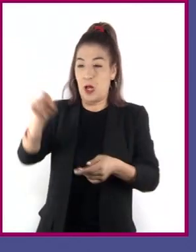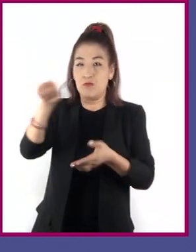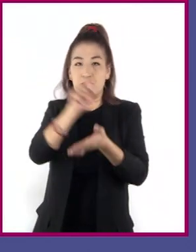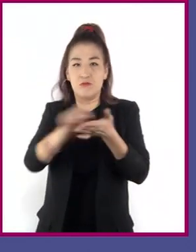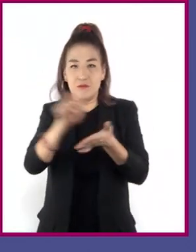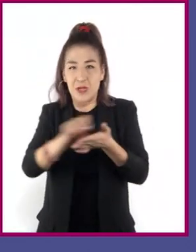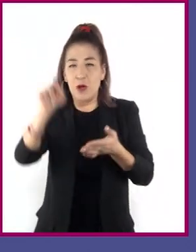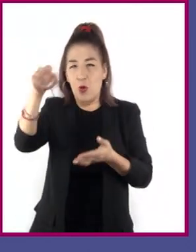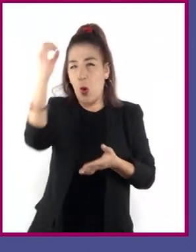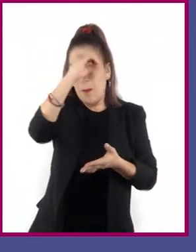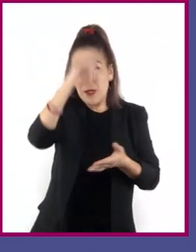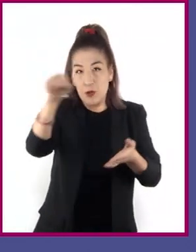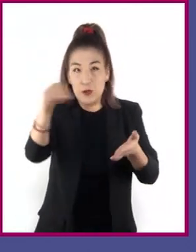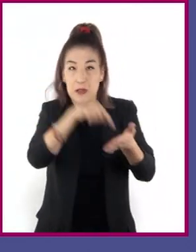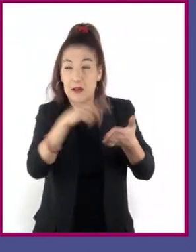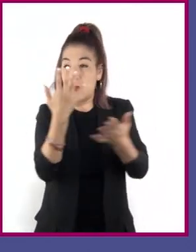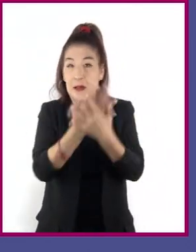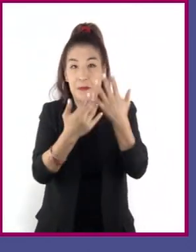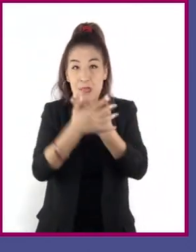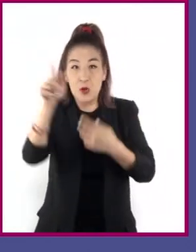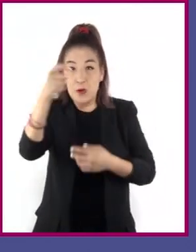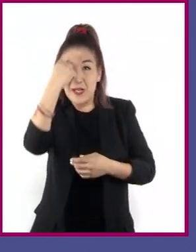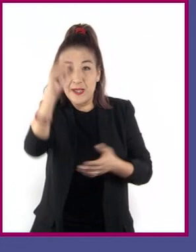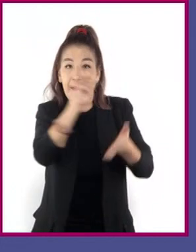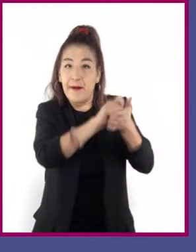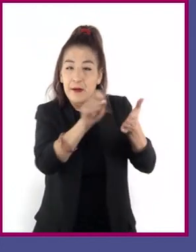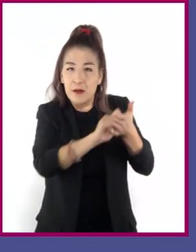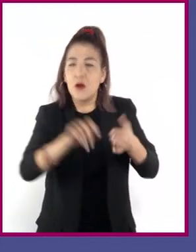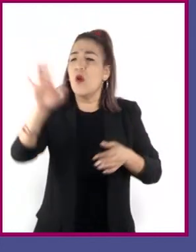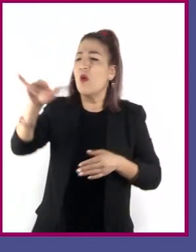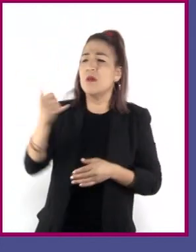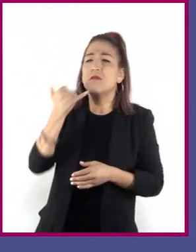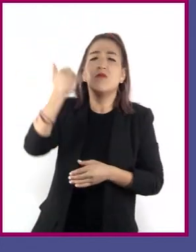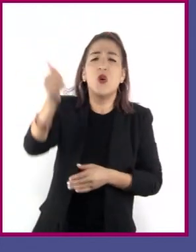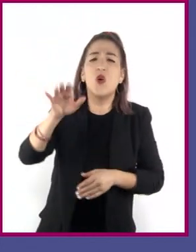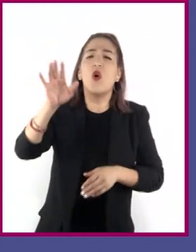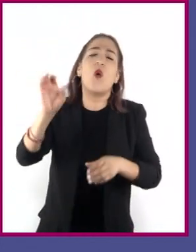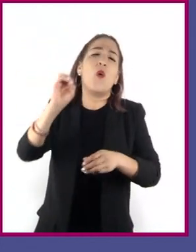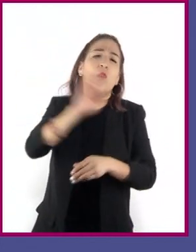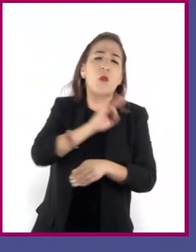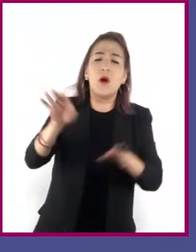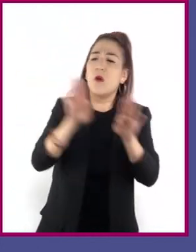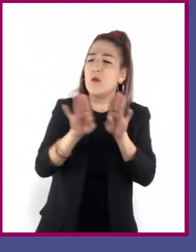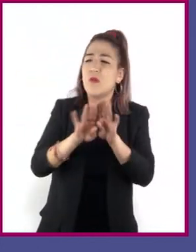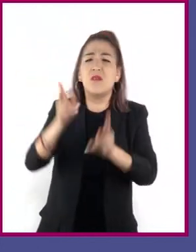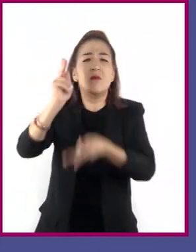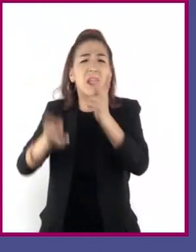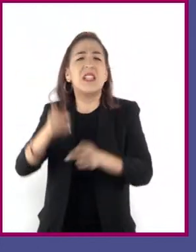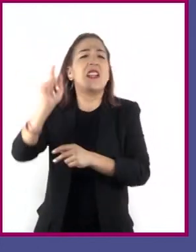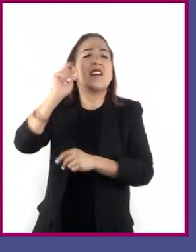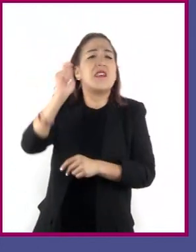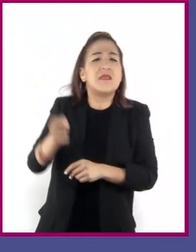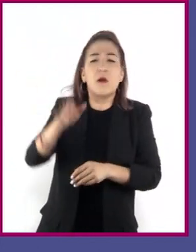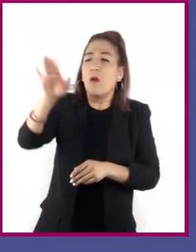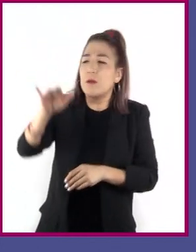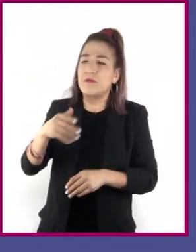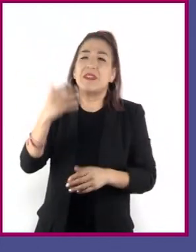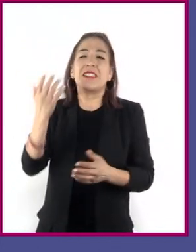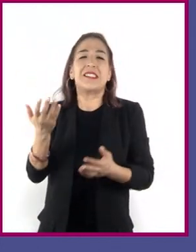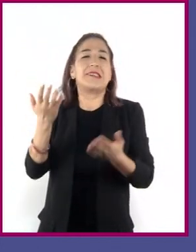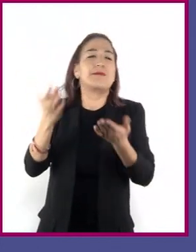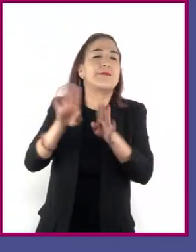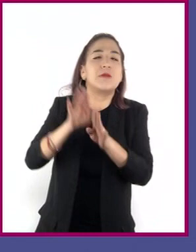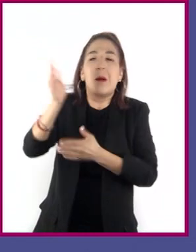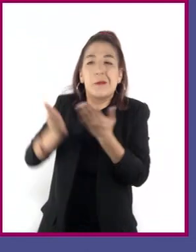columnista o el articulista o al colaborador y plantearle el tema no decirle muchas veces oye sabes que